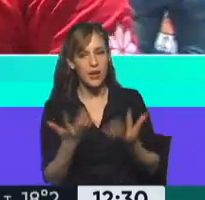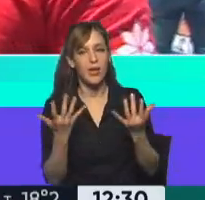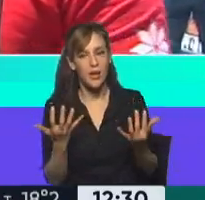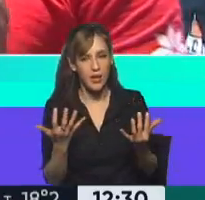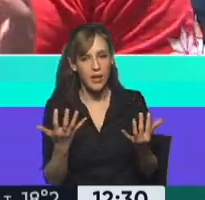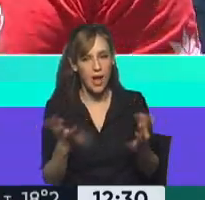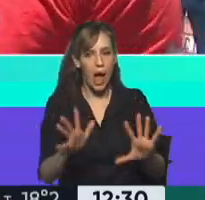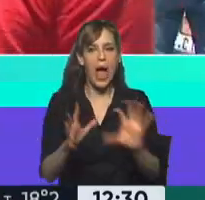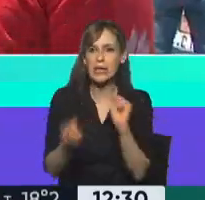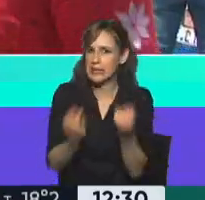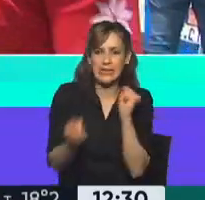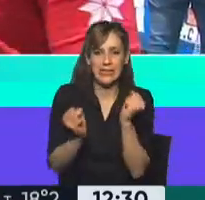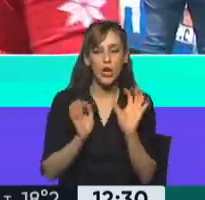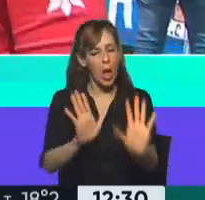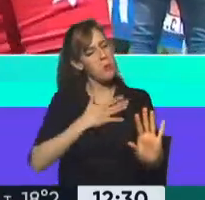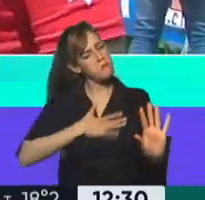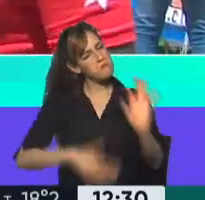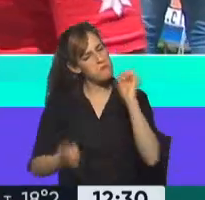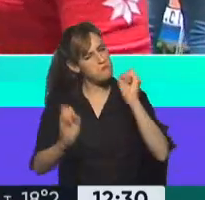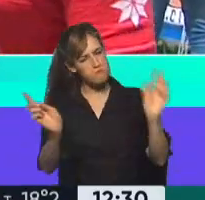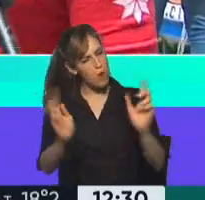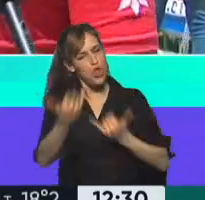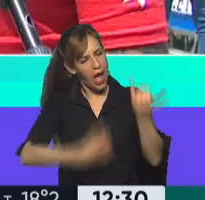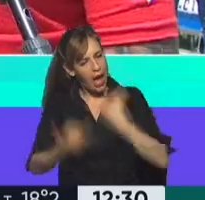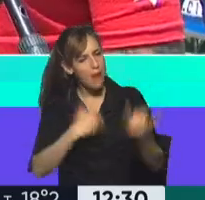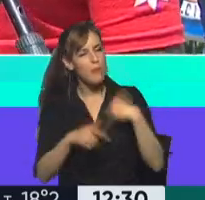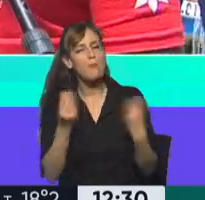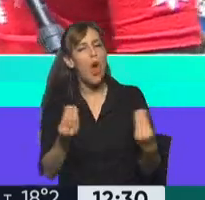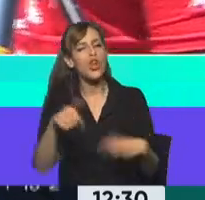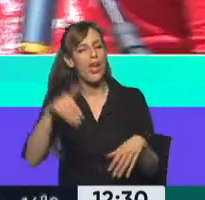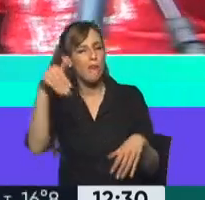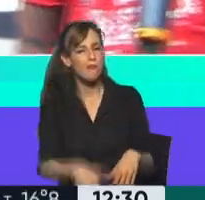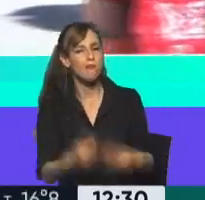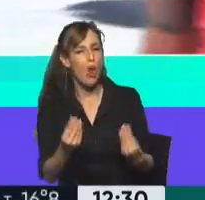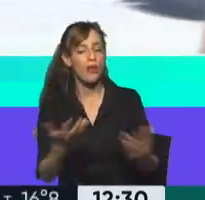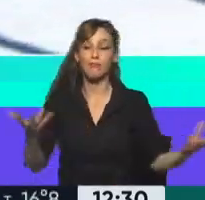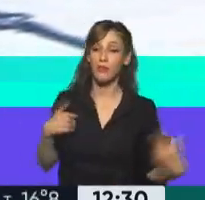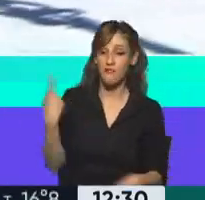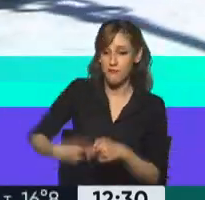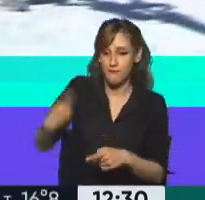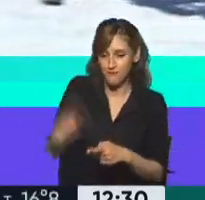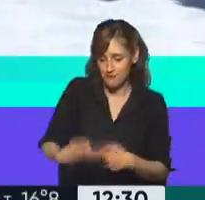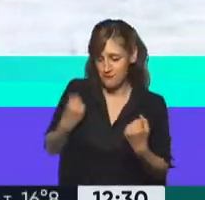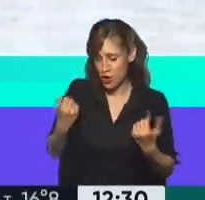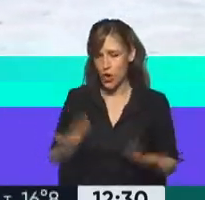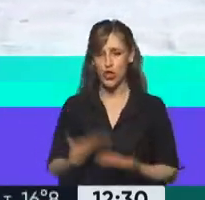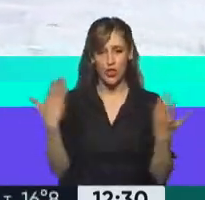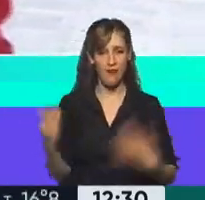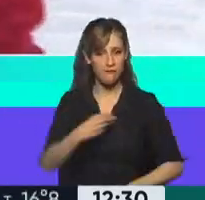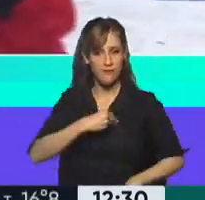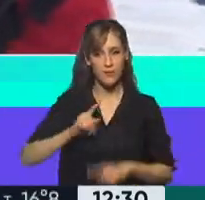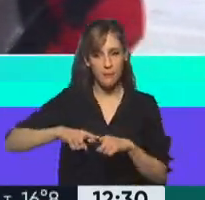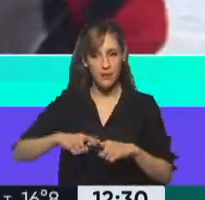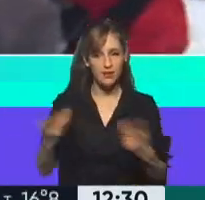No me voy a poner nervioso. No te pongas nervioso, cuéntame por qué. Venimos a festejar el Día del Militante. Uh-huh.